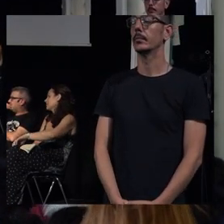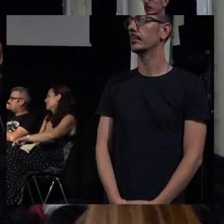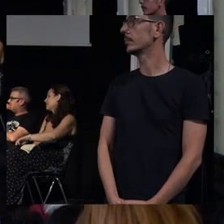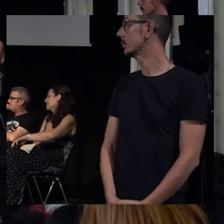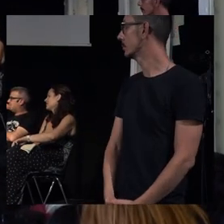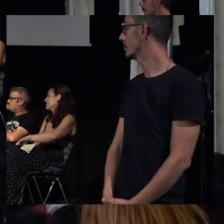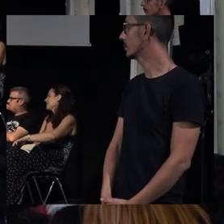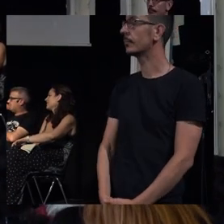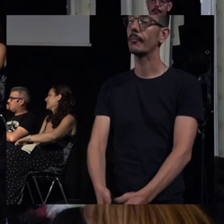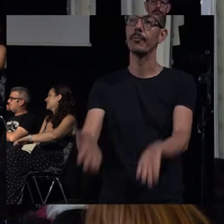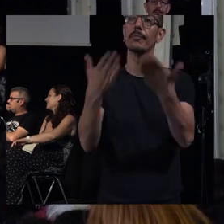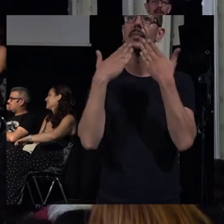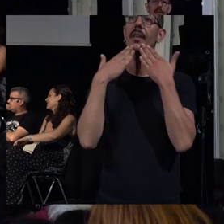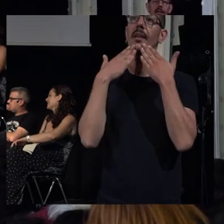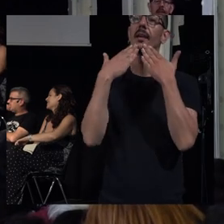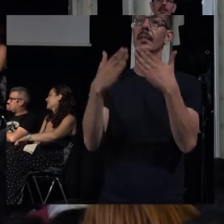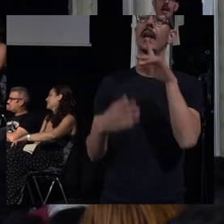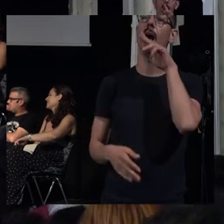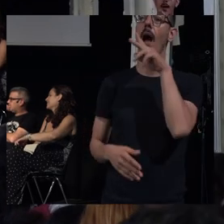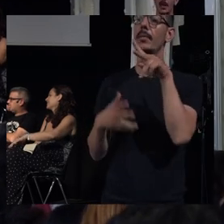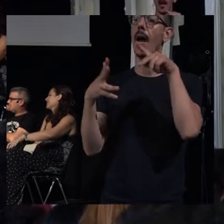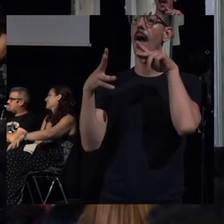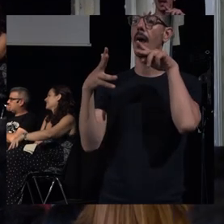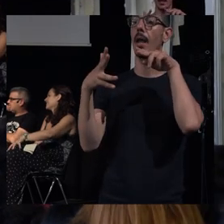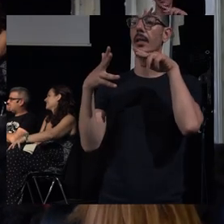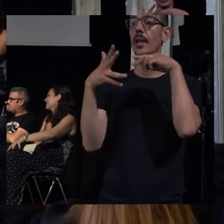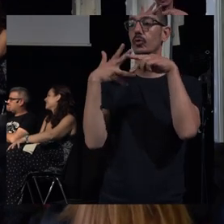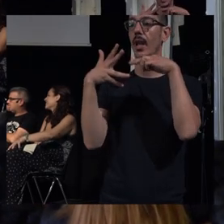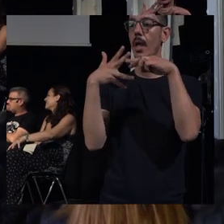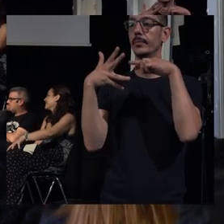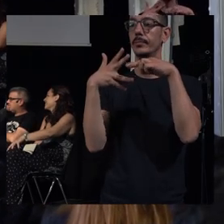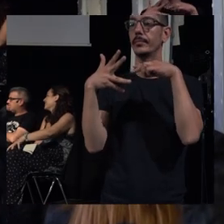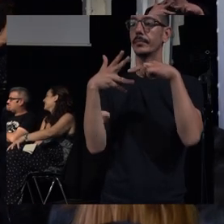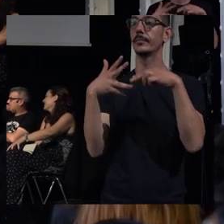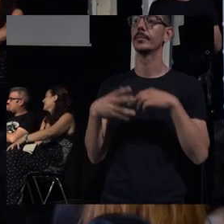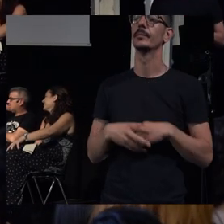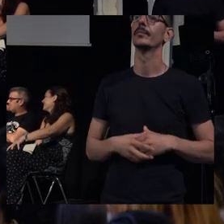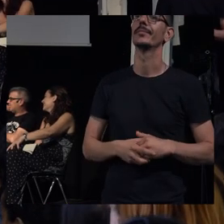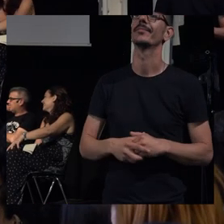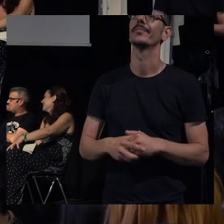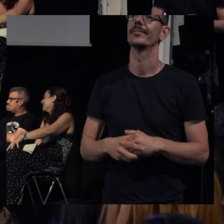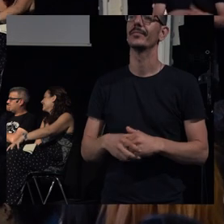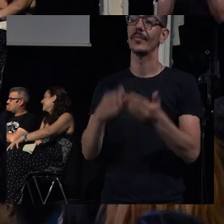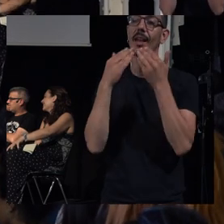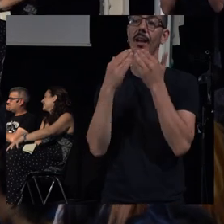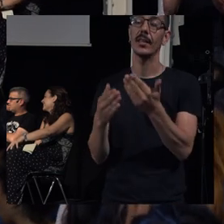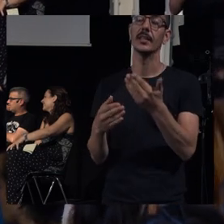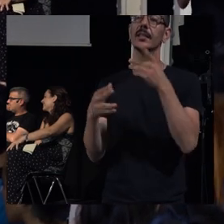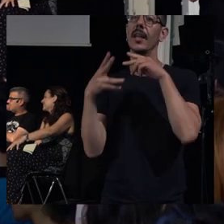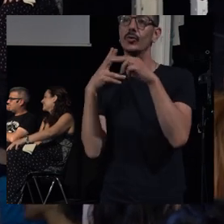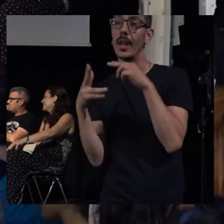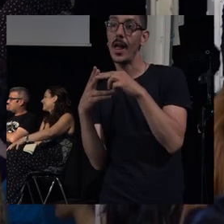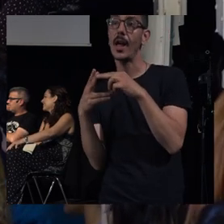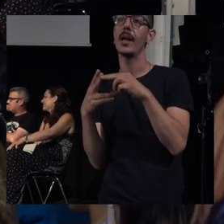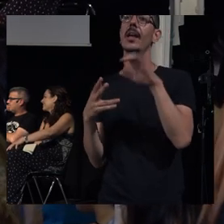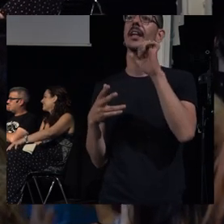Yo es que ricasco con vida chagatik y lo digo en euskera para que haya también alguna otra lengua que también